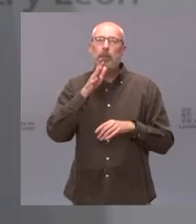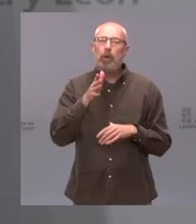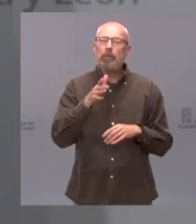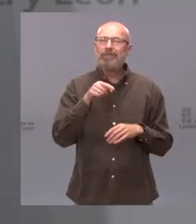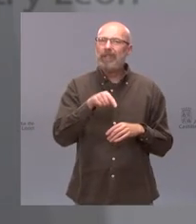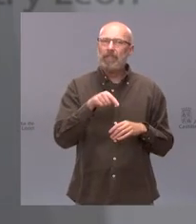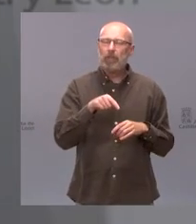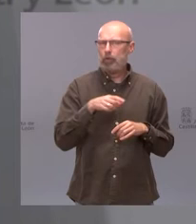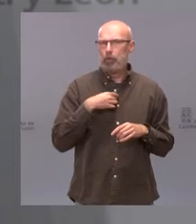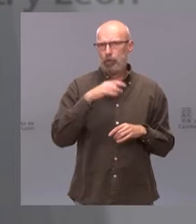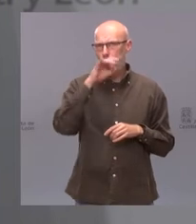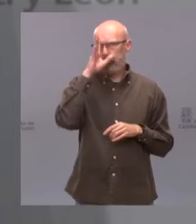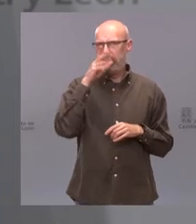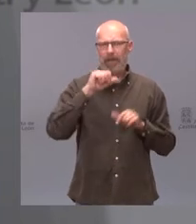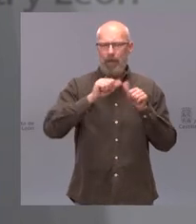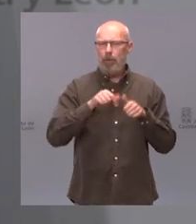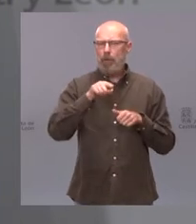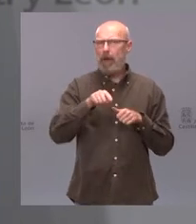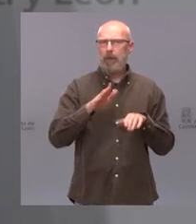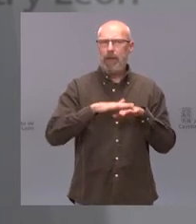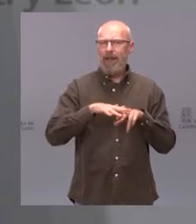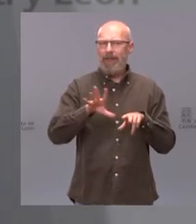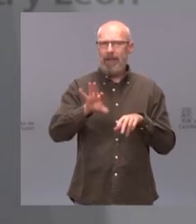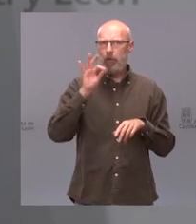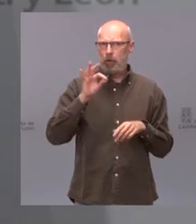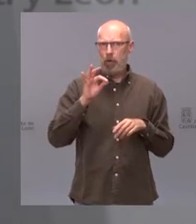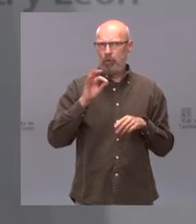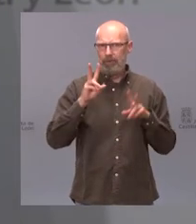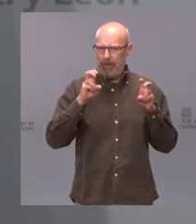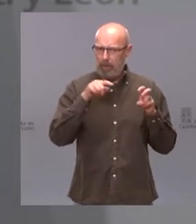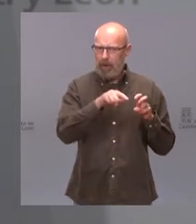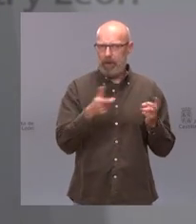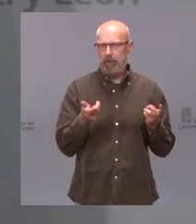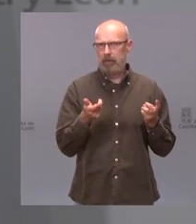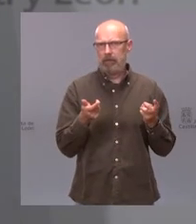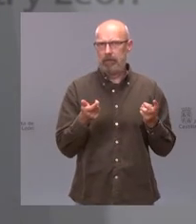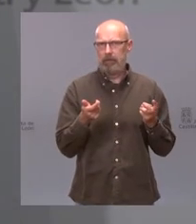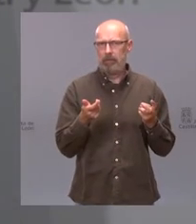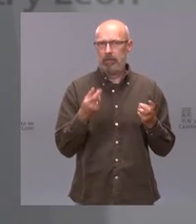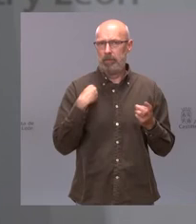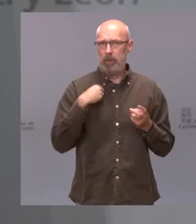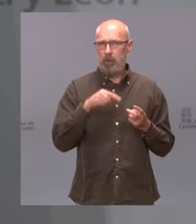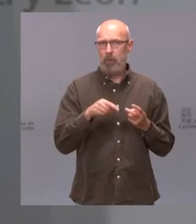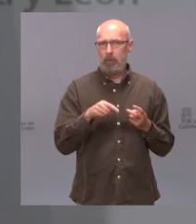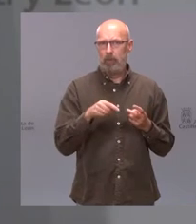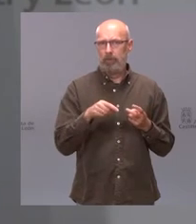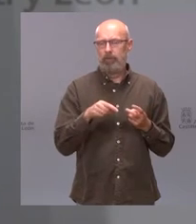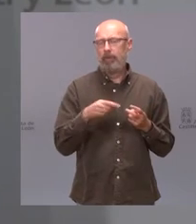tomar decisiones a este respecto. Lo que se ha venido en